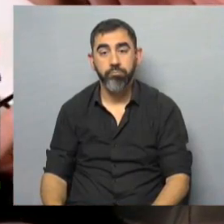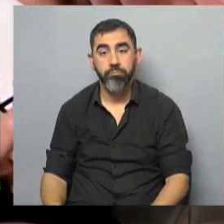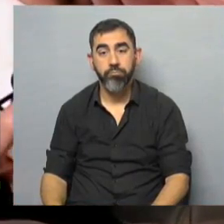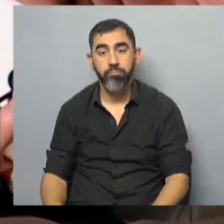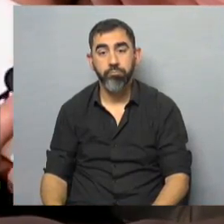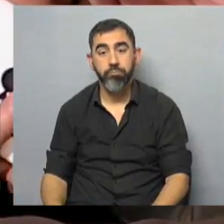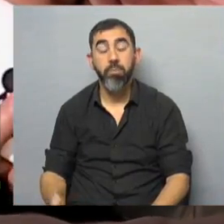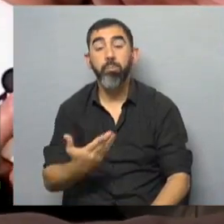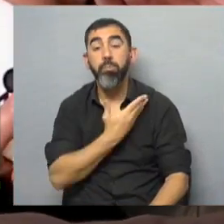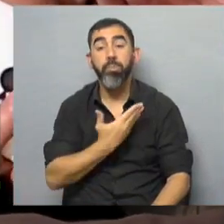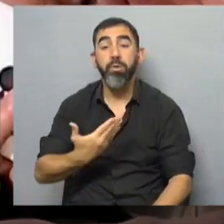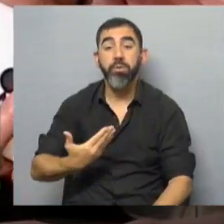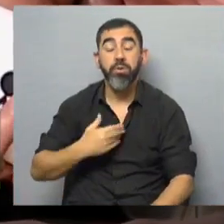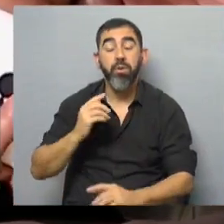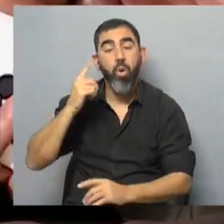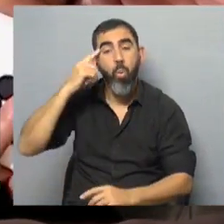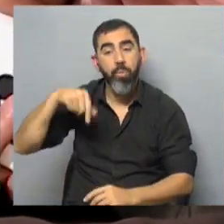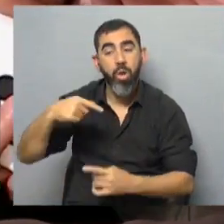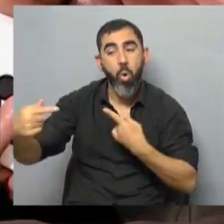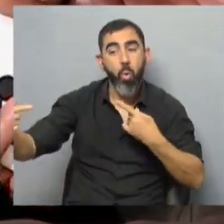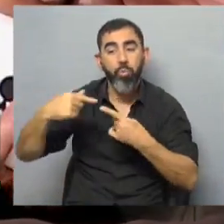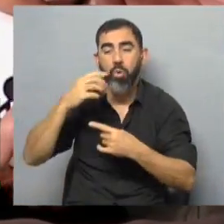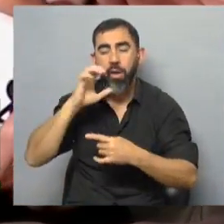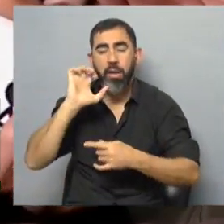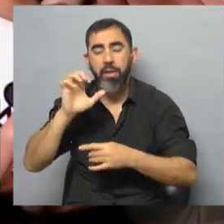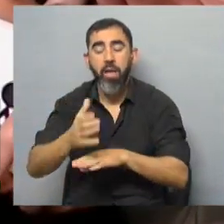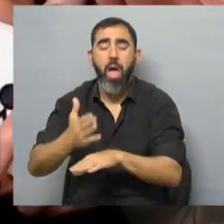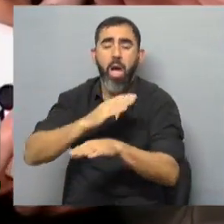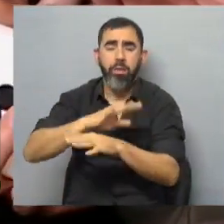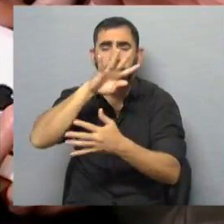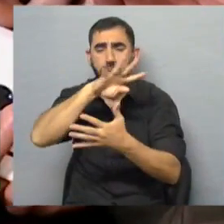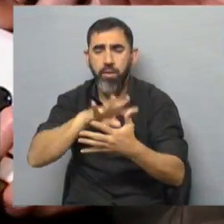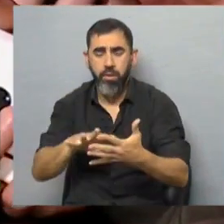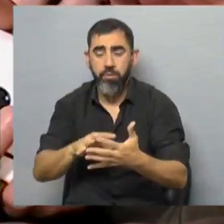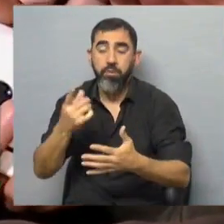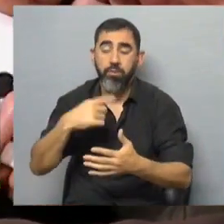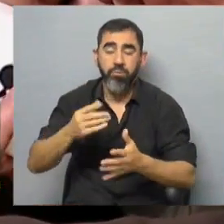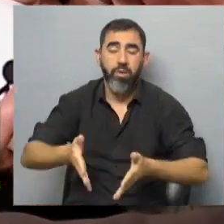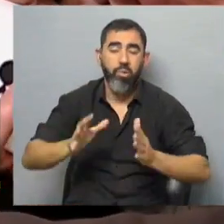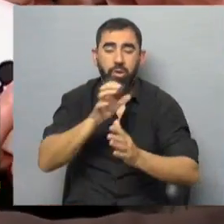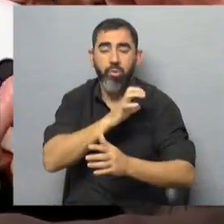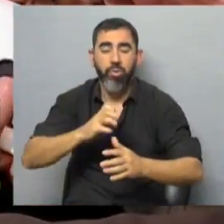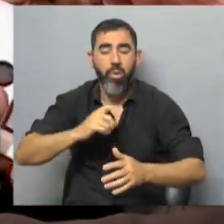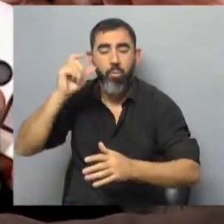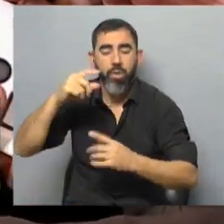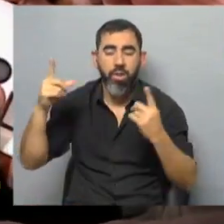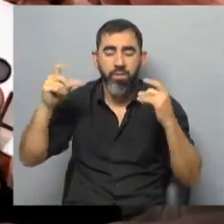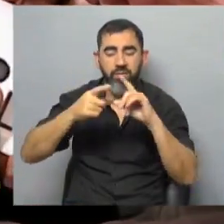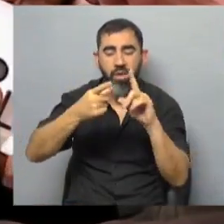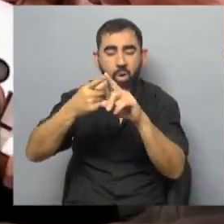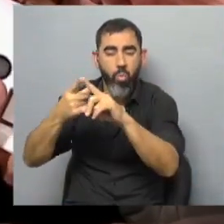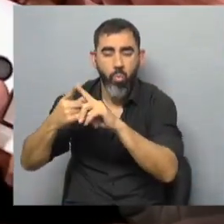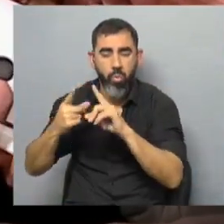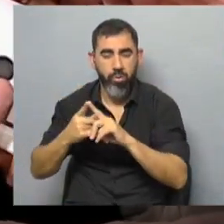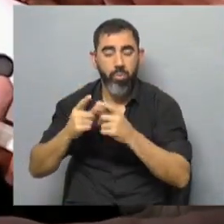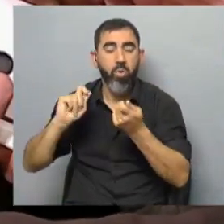dijo que el presidente considera que la oposición critica antes de leer y eso da la pauta en Torre Ejecutiva que será muy difícil lograr un acuerdo luego de que